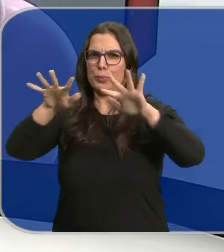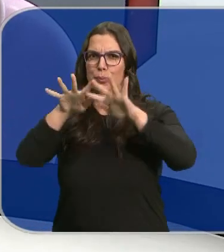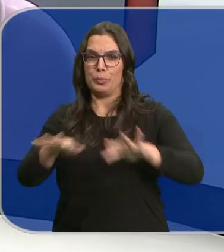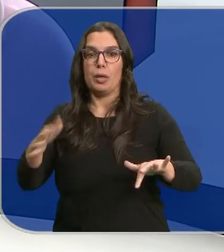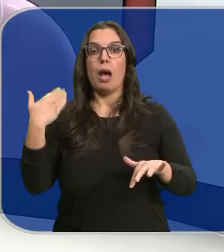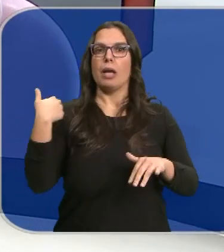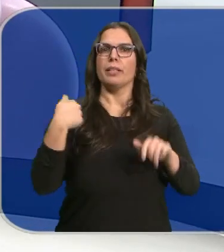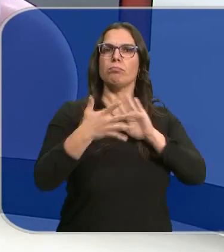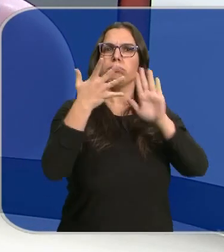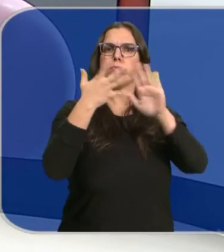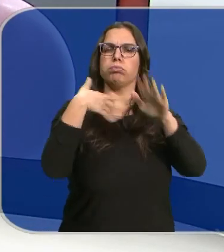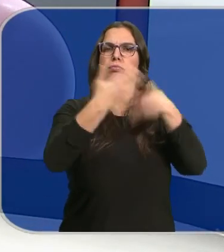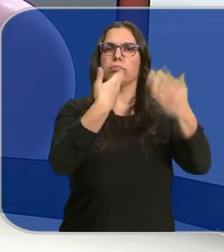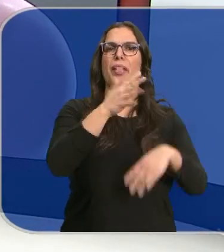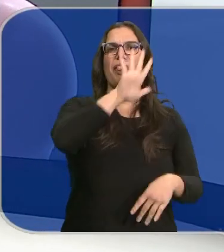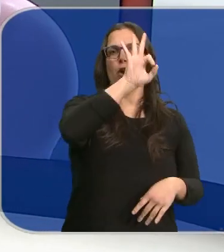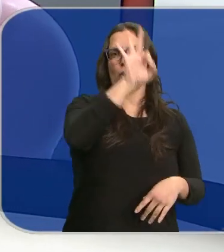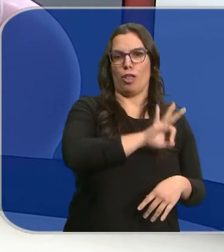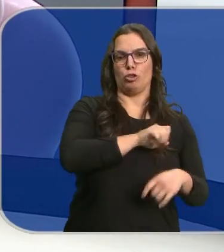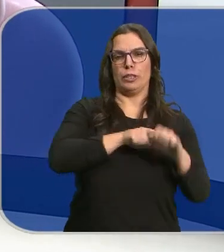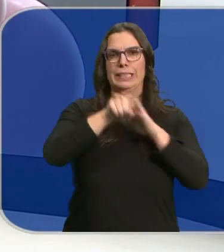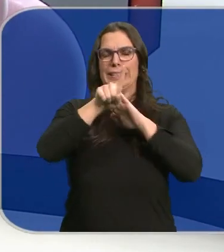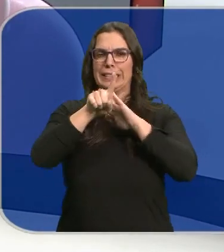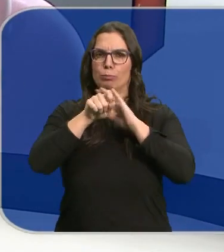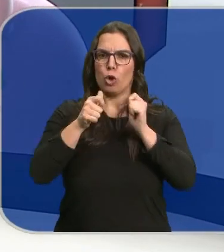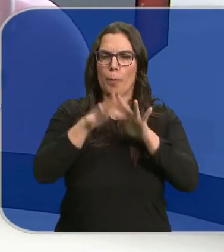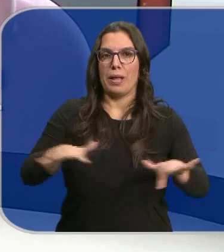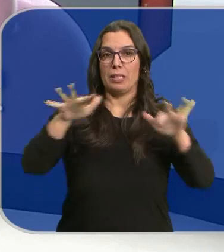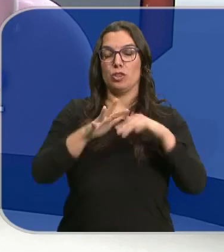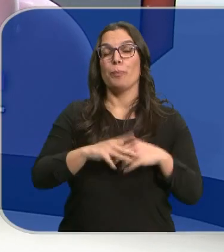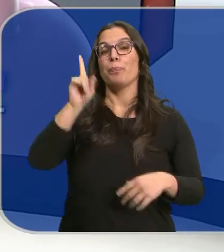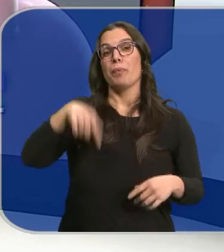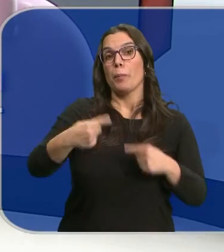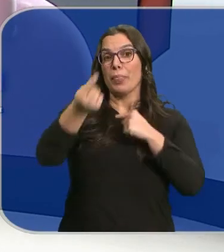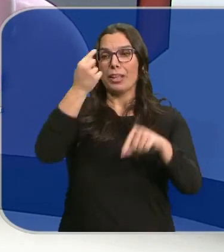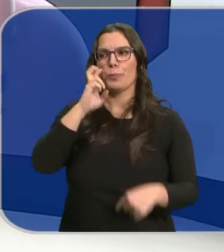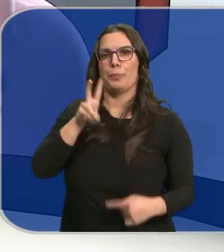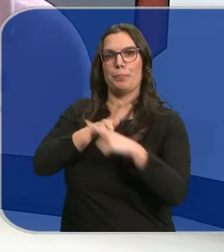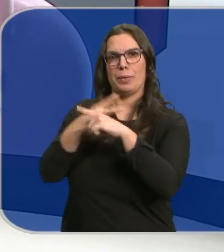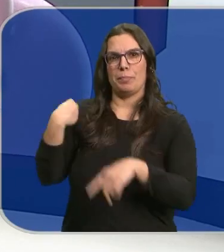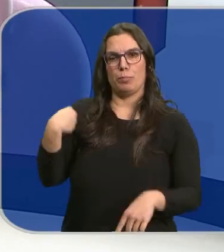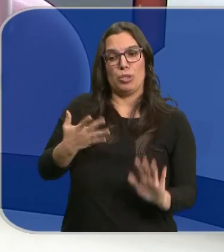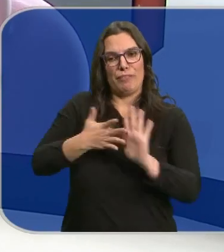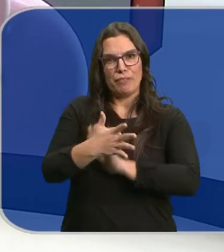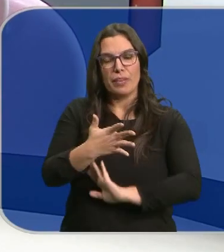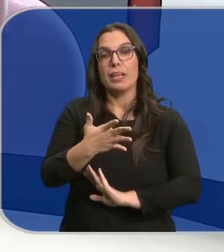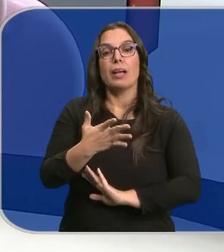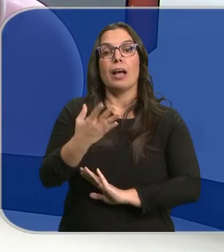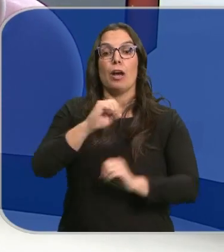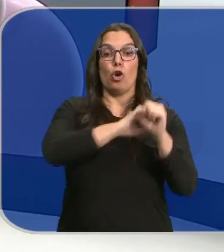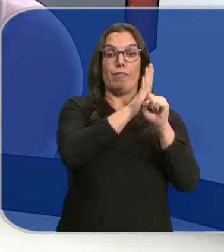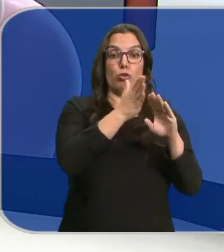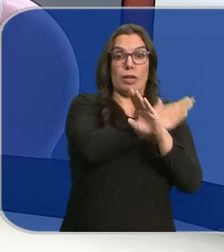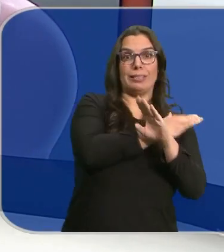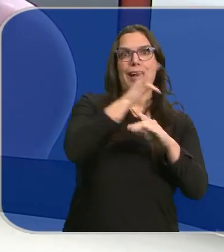el ritmo era del 5%. En cualquier caso, este último dato, lo que también están viendo, indica que se recupera todo lo perdido en